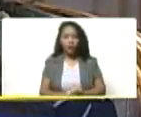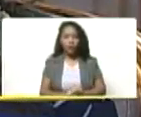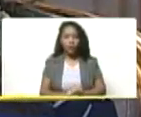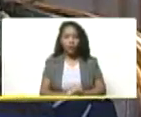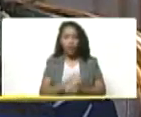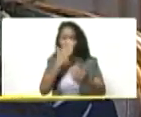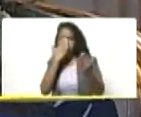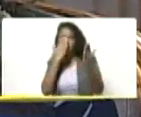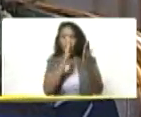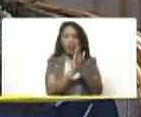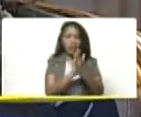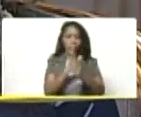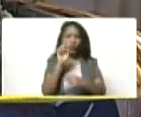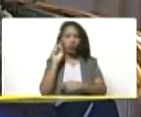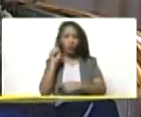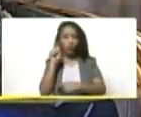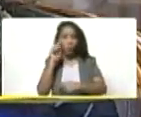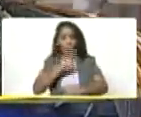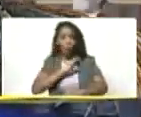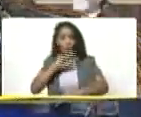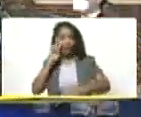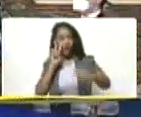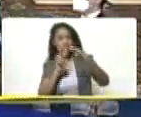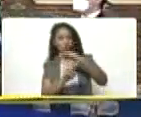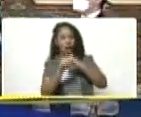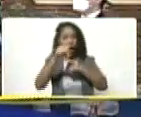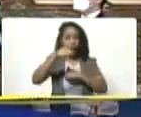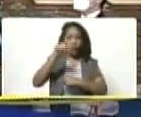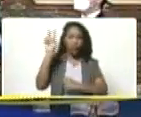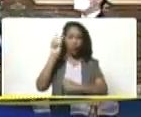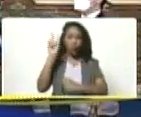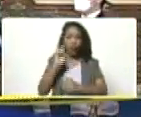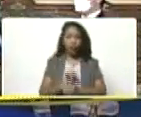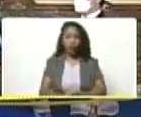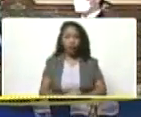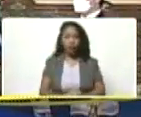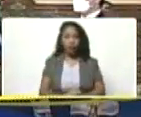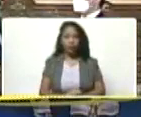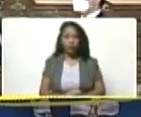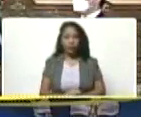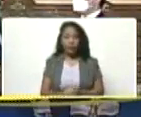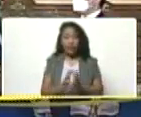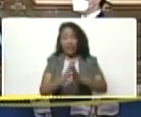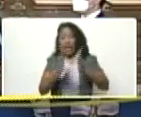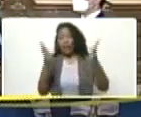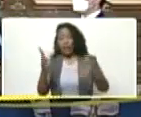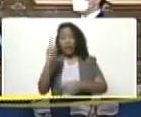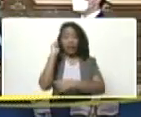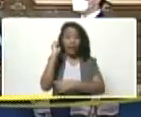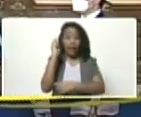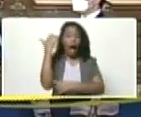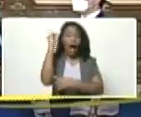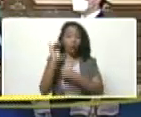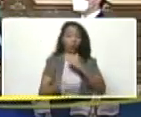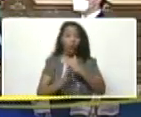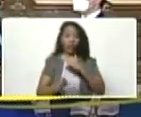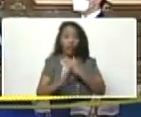al frente de su visión aquí en Venezuela. Grandes tareas quedan pendientes.